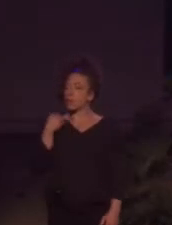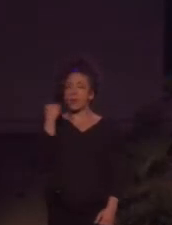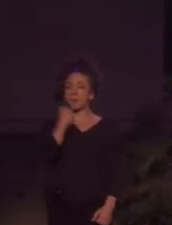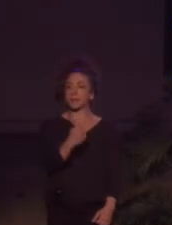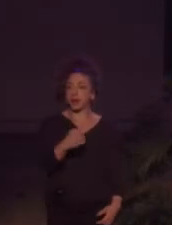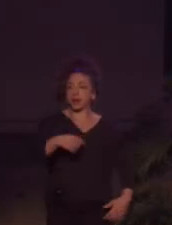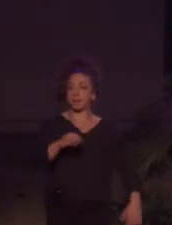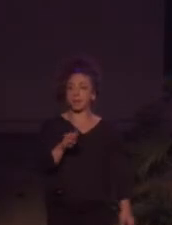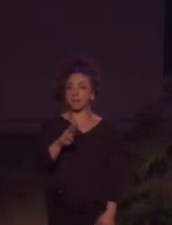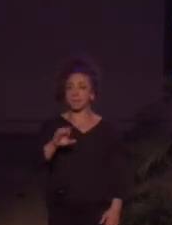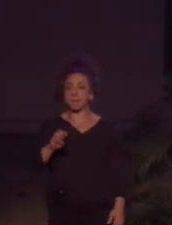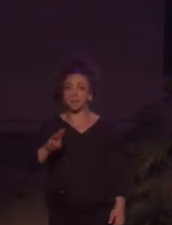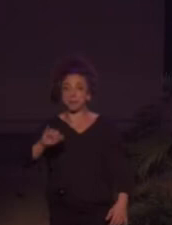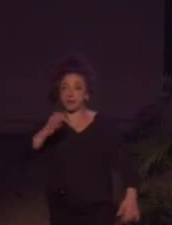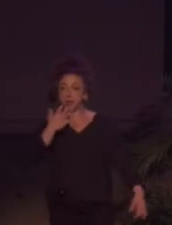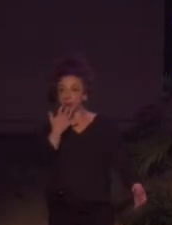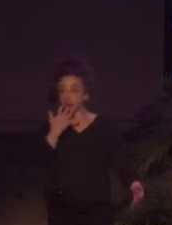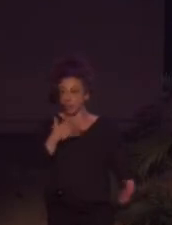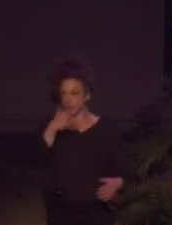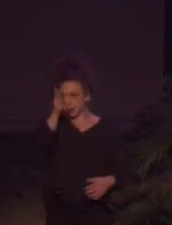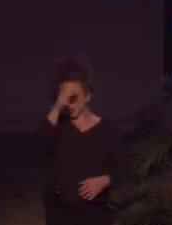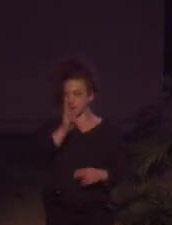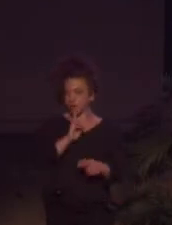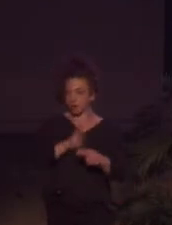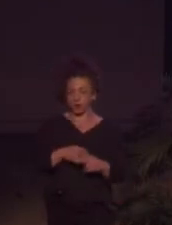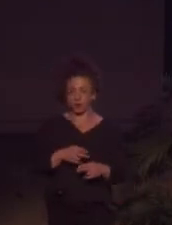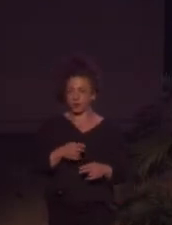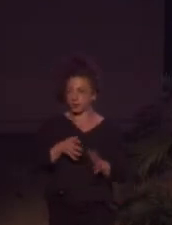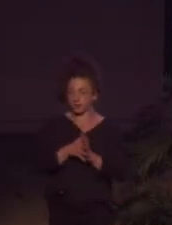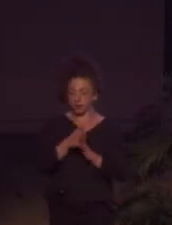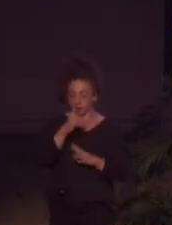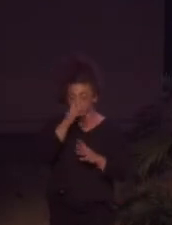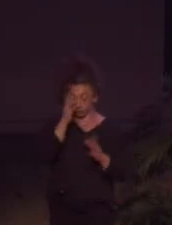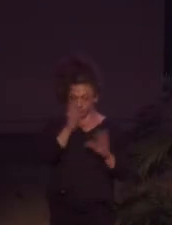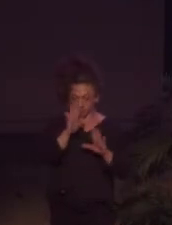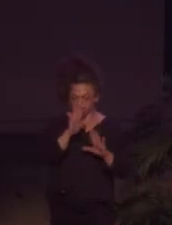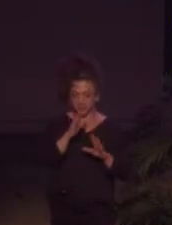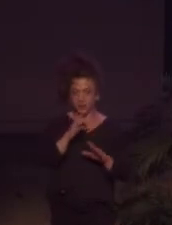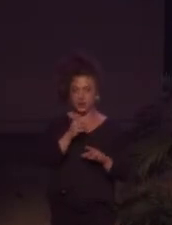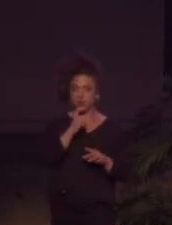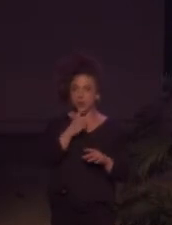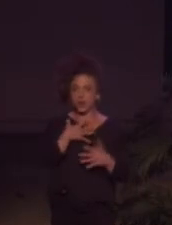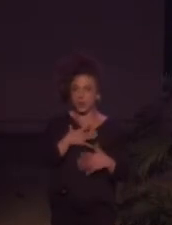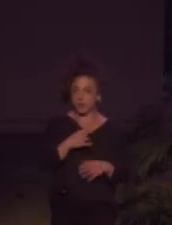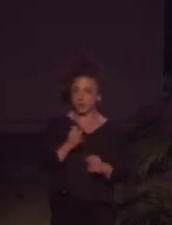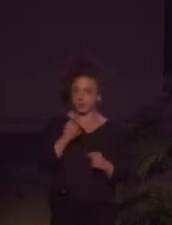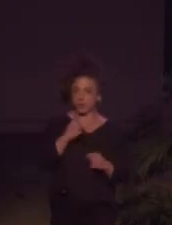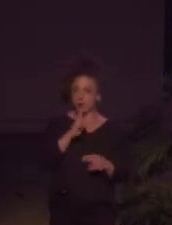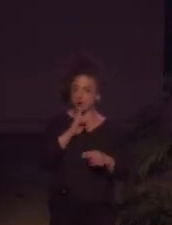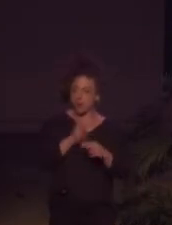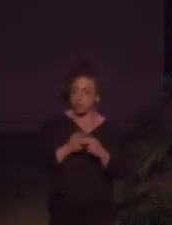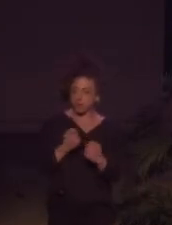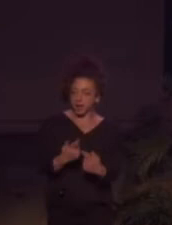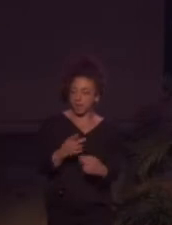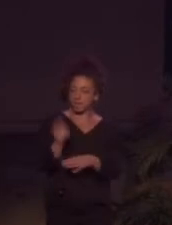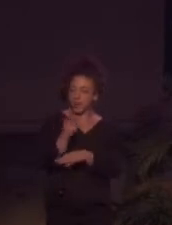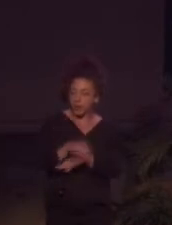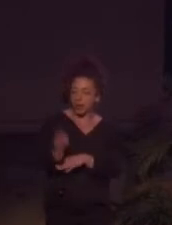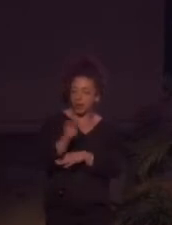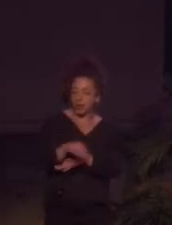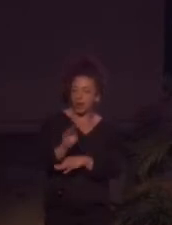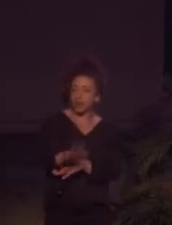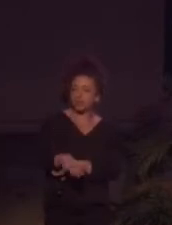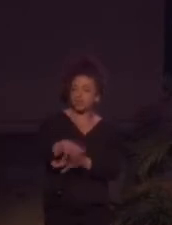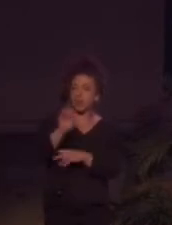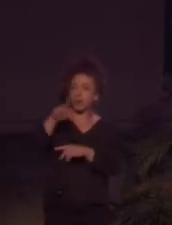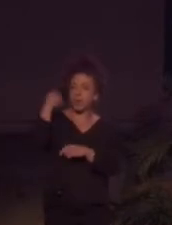O sacrificarla, o sea, me parece como un acto de empatía, o sea, o de que te han quitado la empatía o te han quitado la... No lo sé, o sea, yo no podría dormir